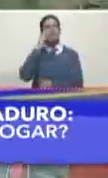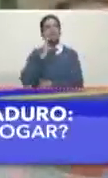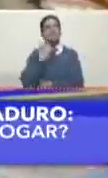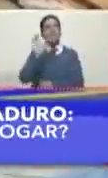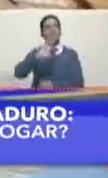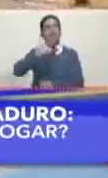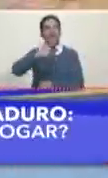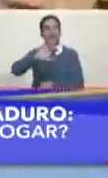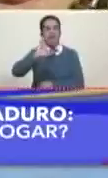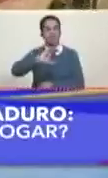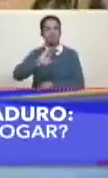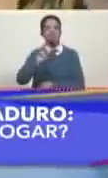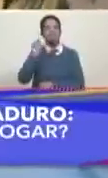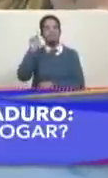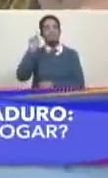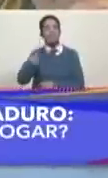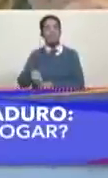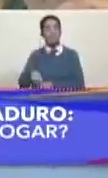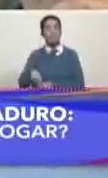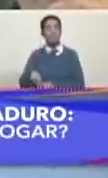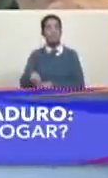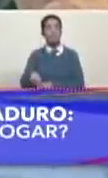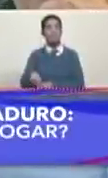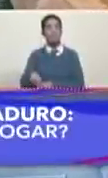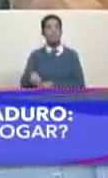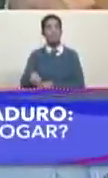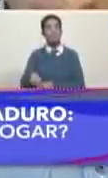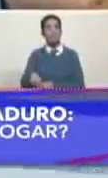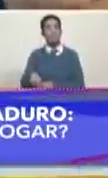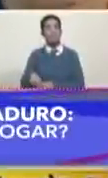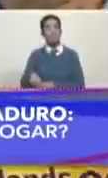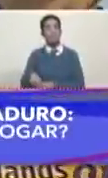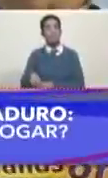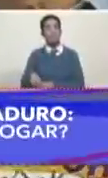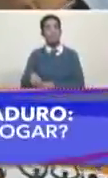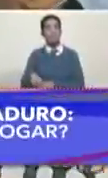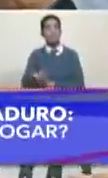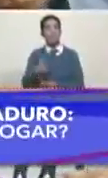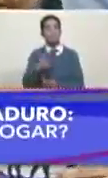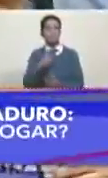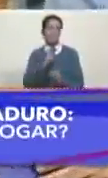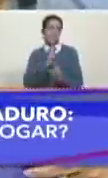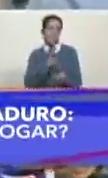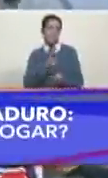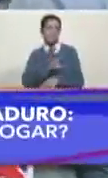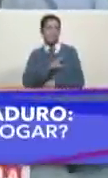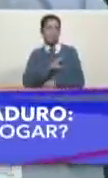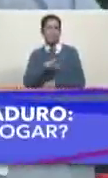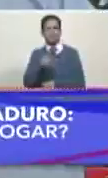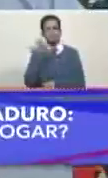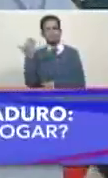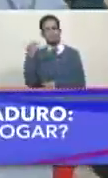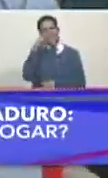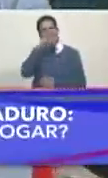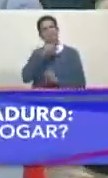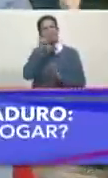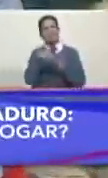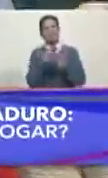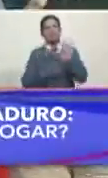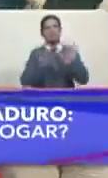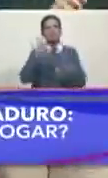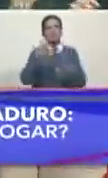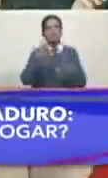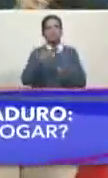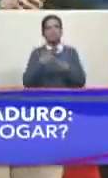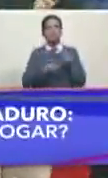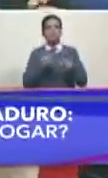Caracas y que además ha sido parte también de la respuesta del pueblo venezolano en el año 2015 cuando se realizó una